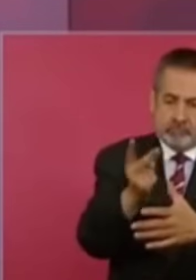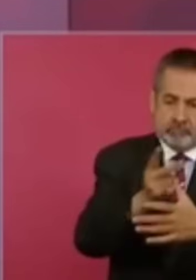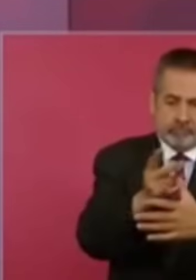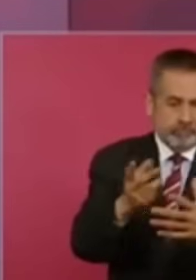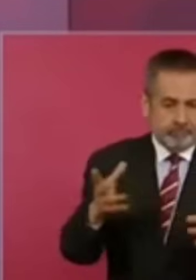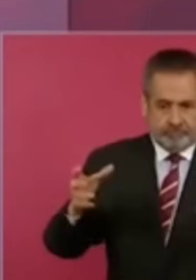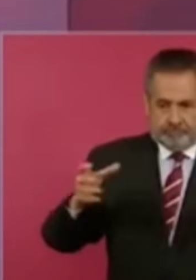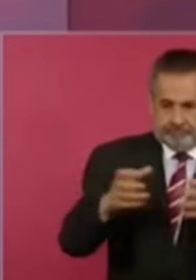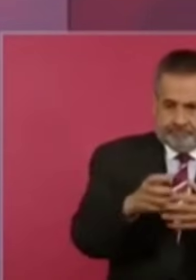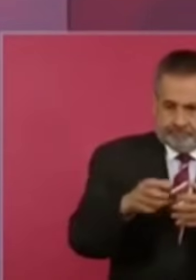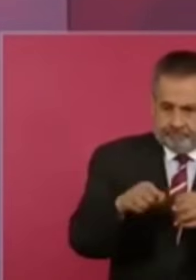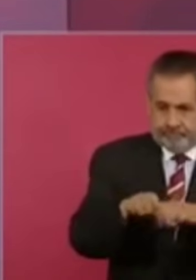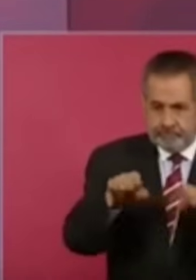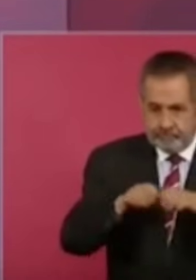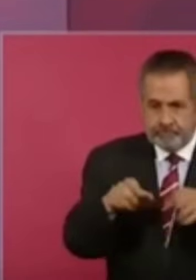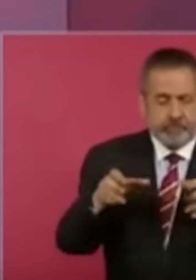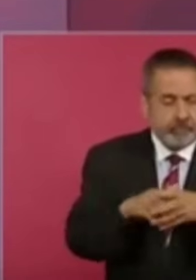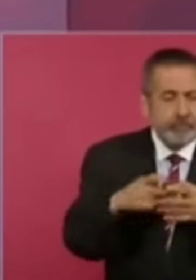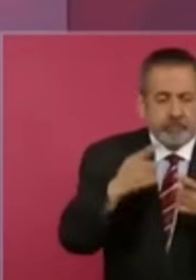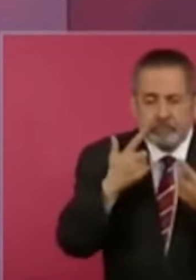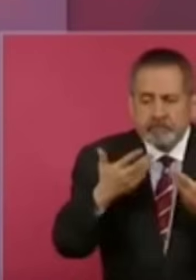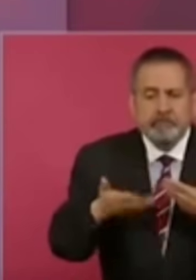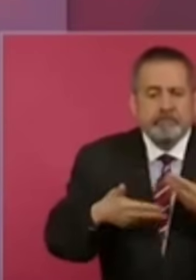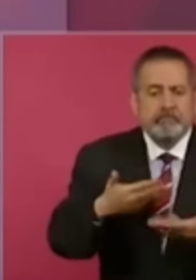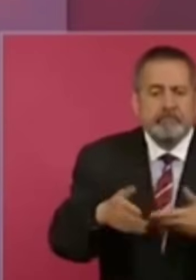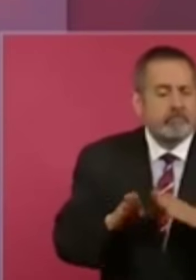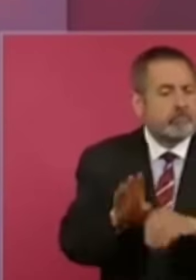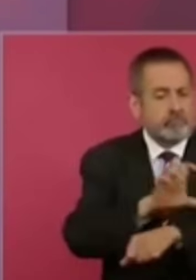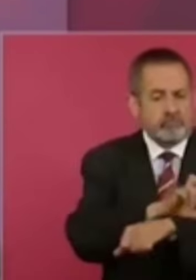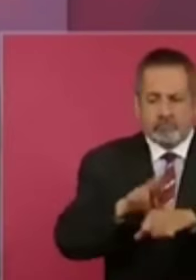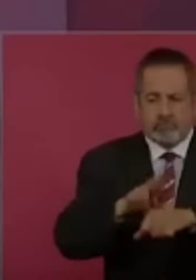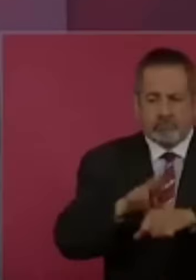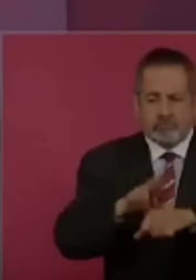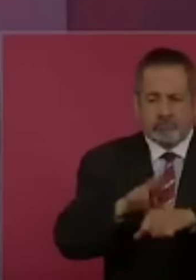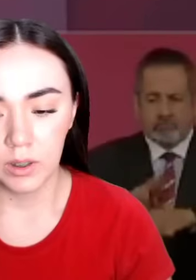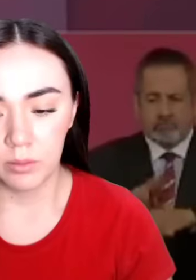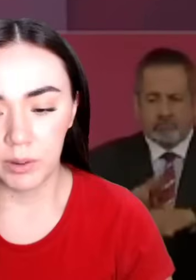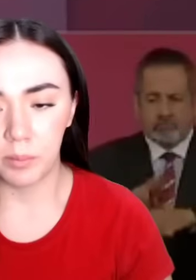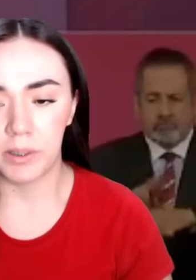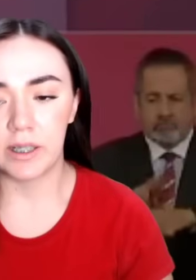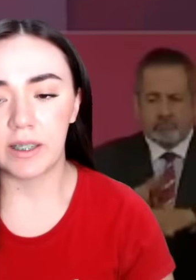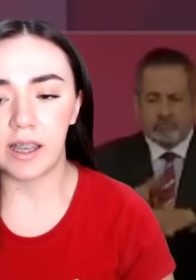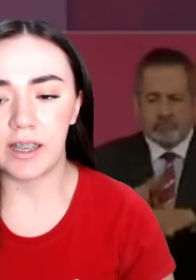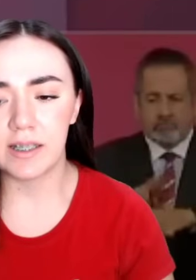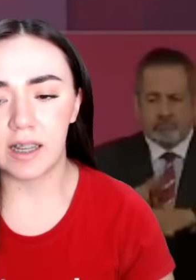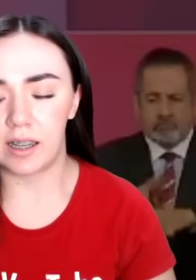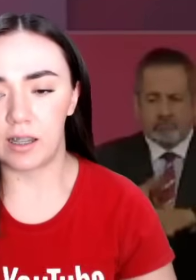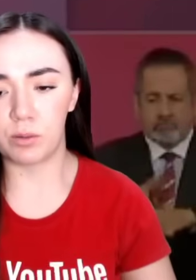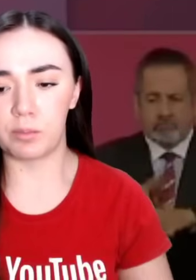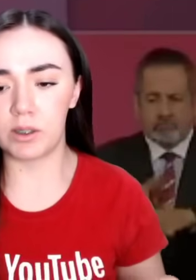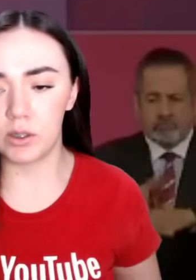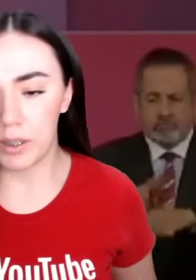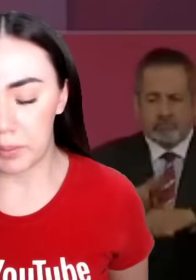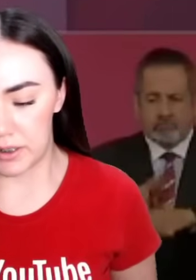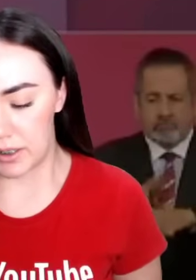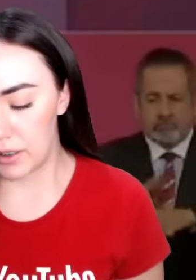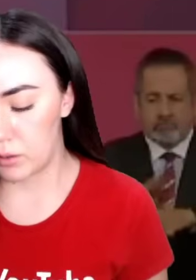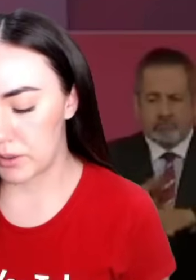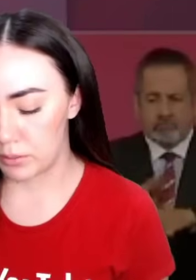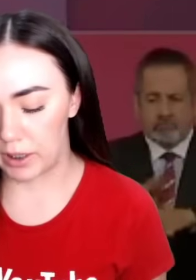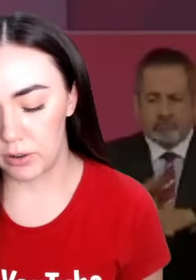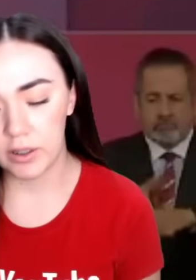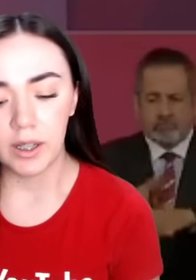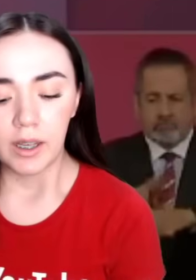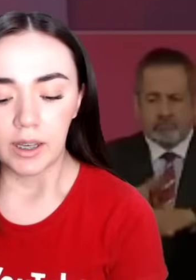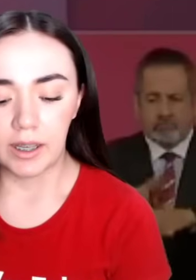Senadores, a ver si se logra un acuerdo. Bueno, pues ahí está la información del presidente